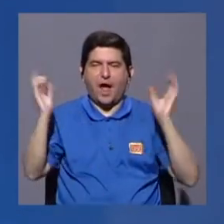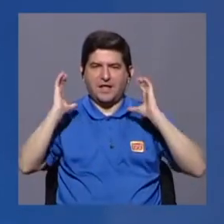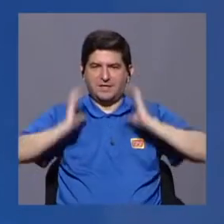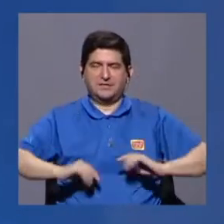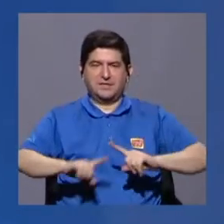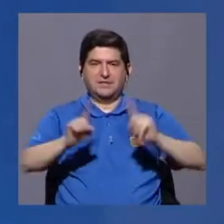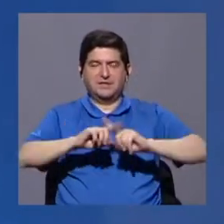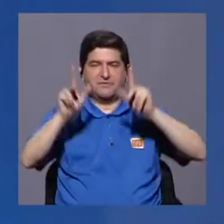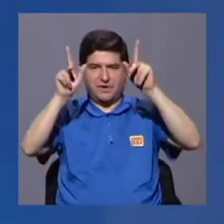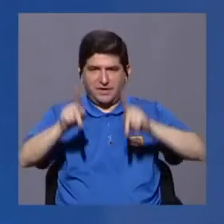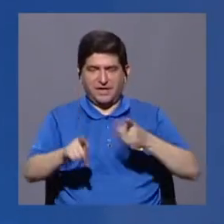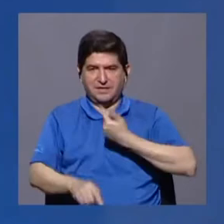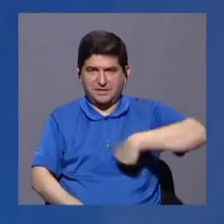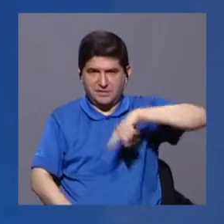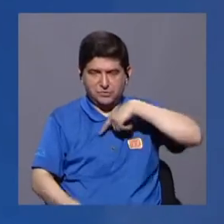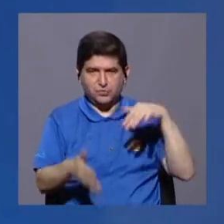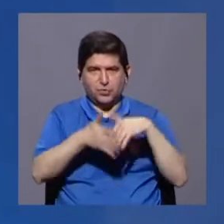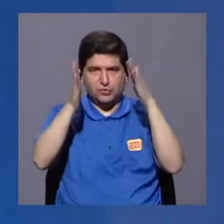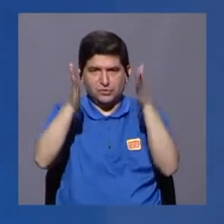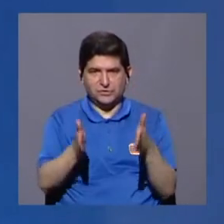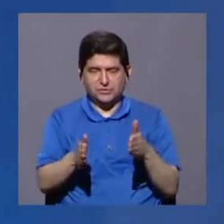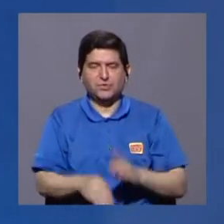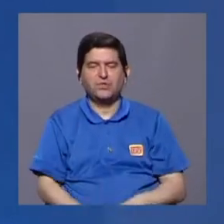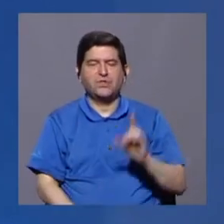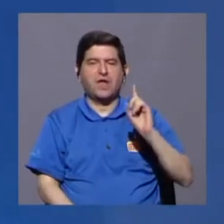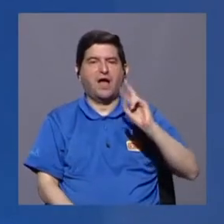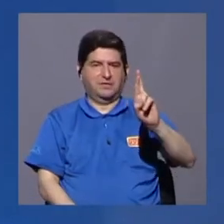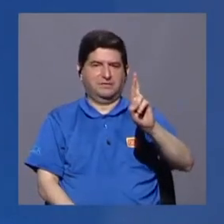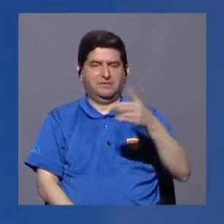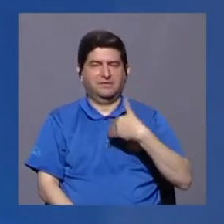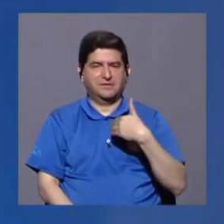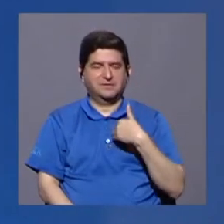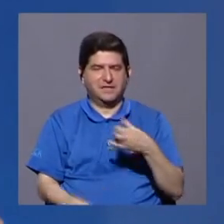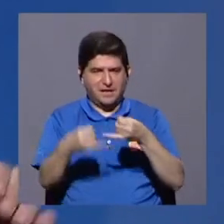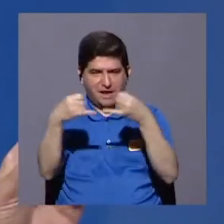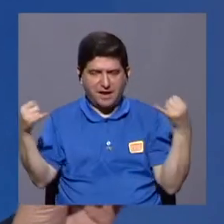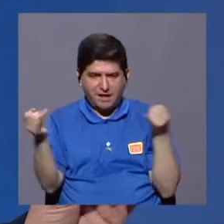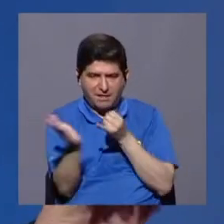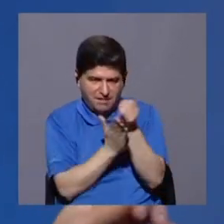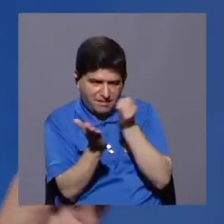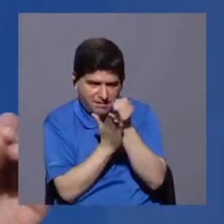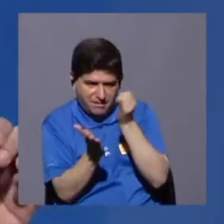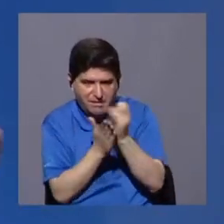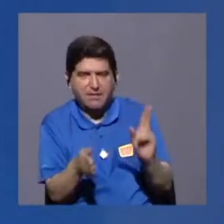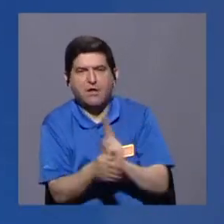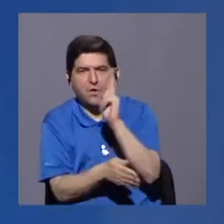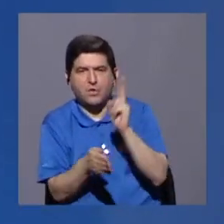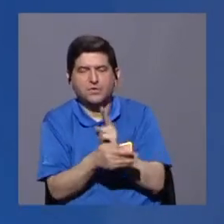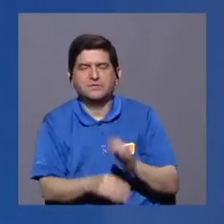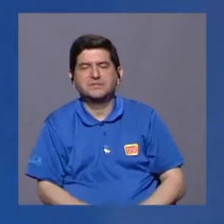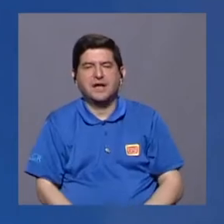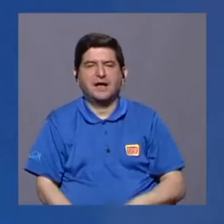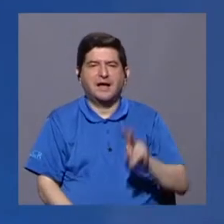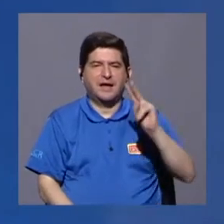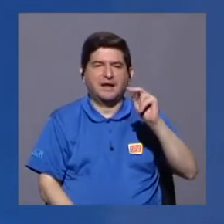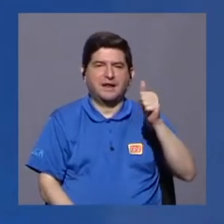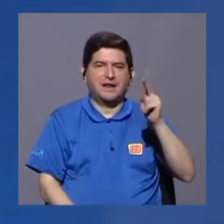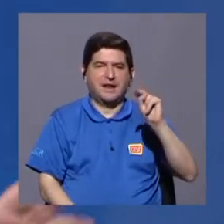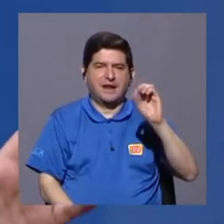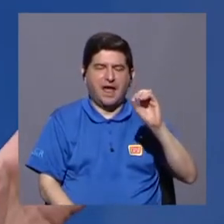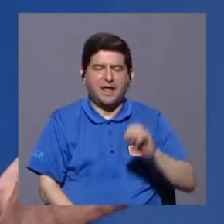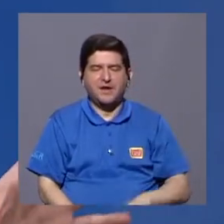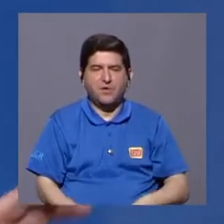en el laboratorio de los estudiantes de doctorado teníamos líneas de investigación que utilizaban nano anticuerpos como herramientas